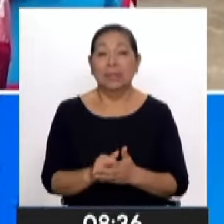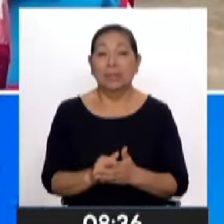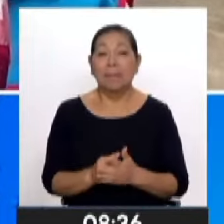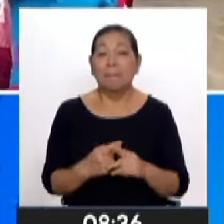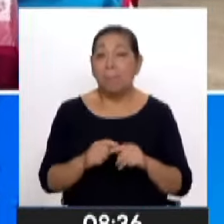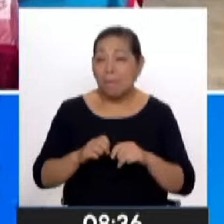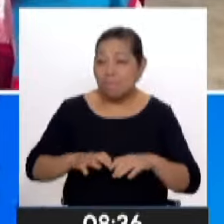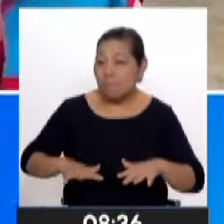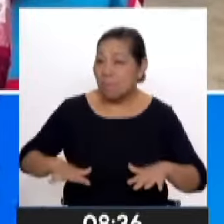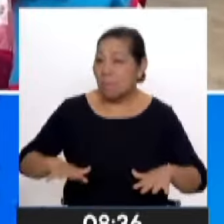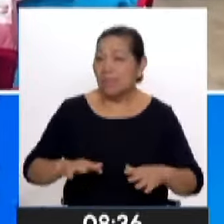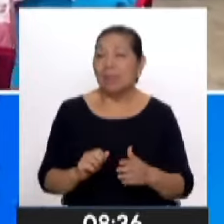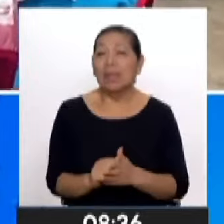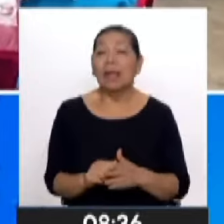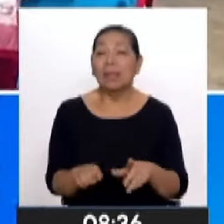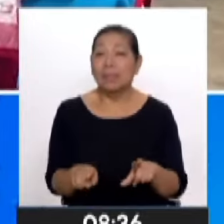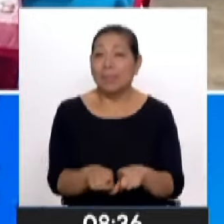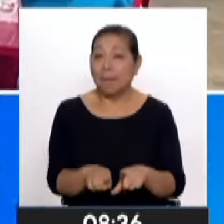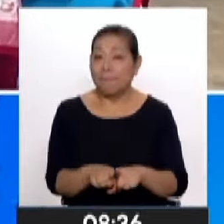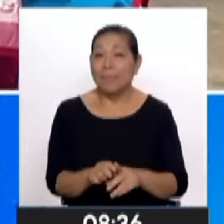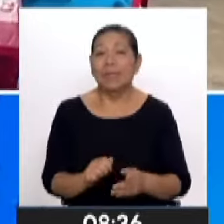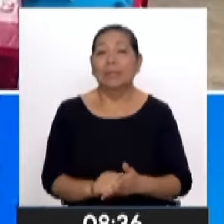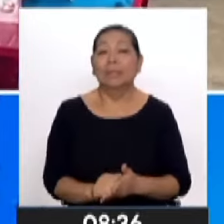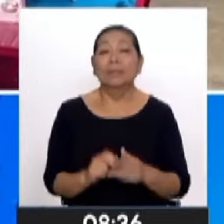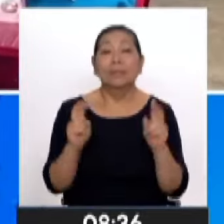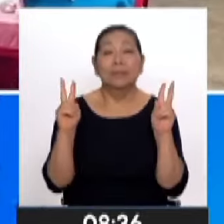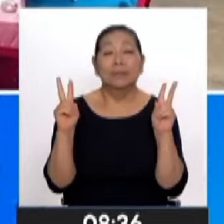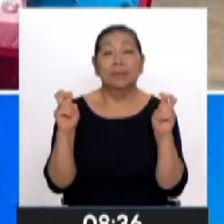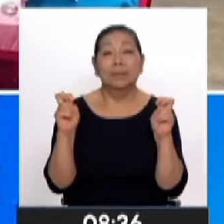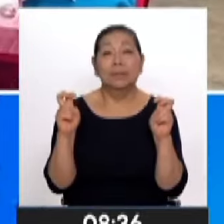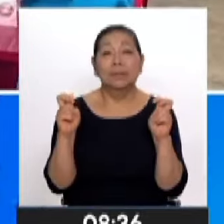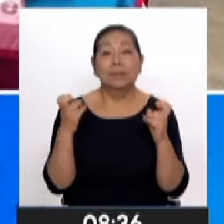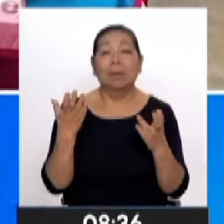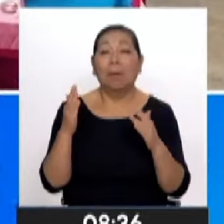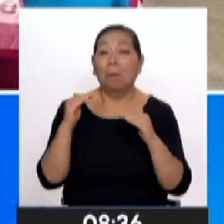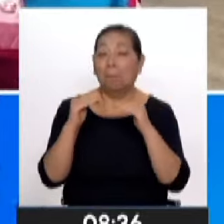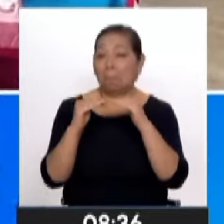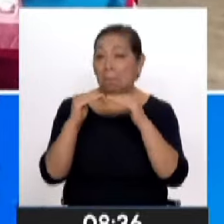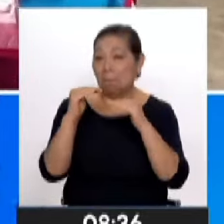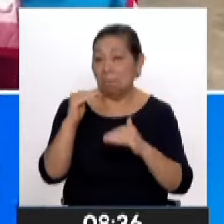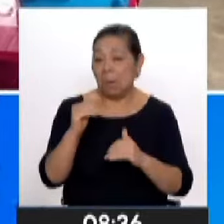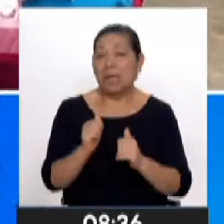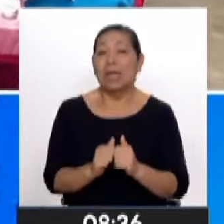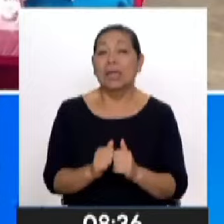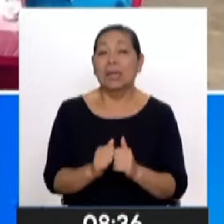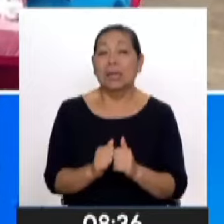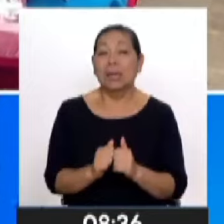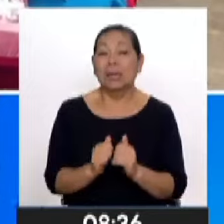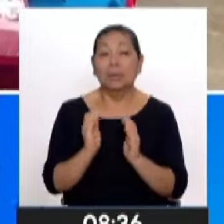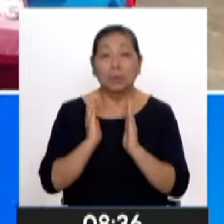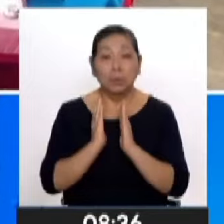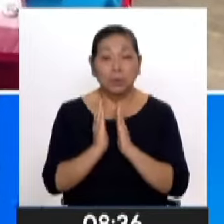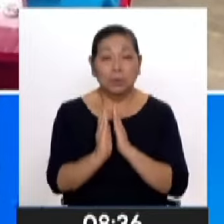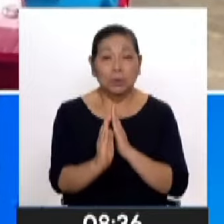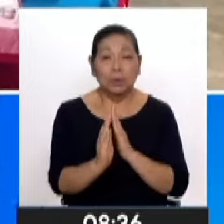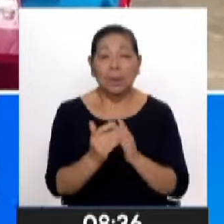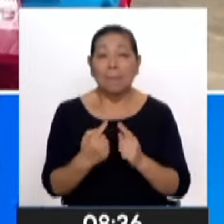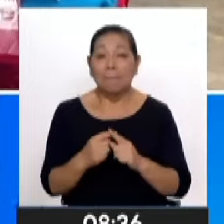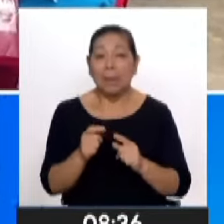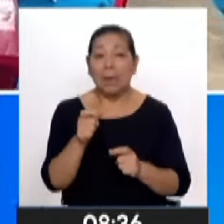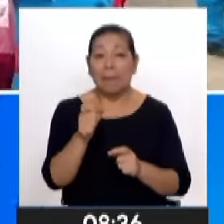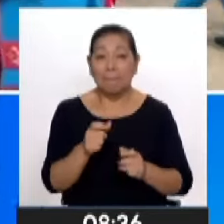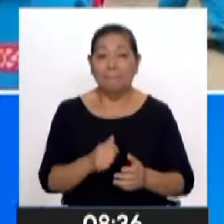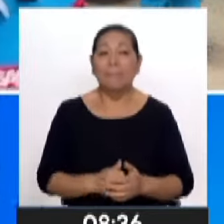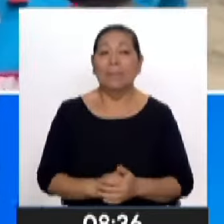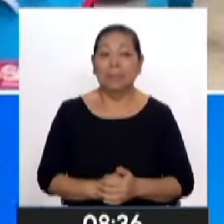masiva. También brigadistas en el sistema de comando que van, asisten, están a la alerta en ese sentido para proteger a la